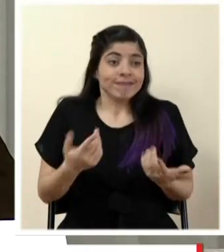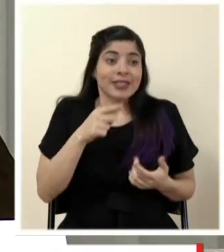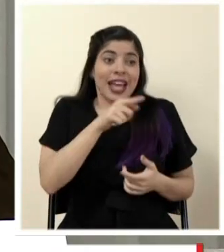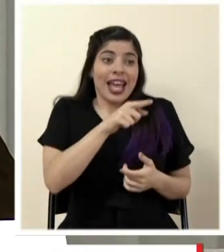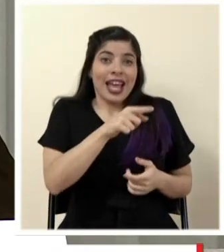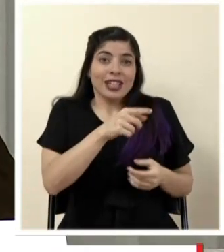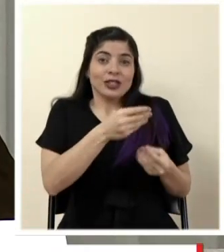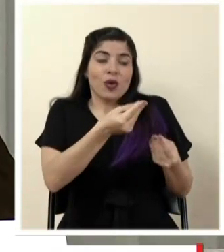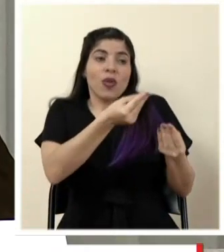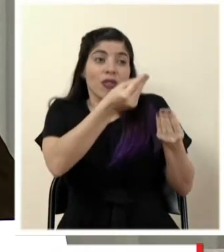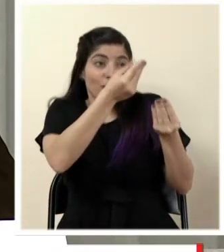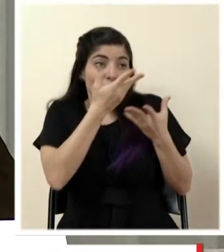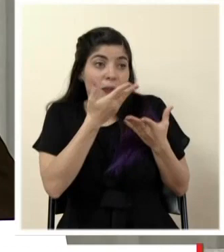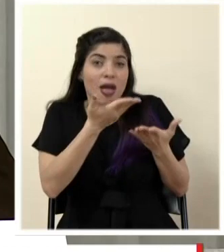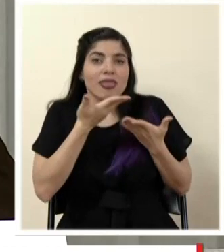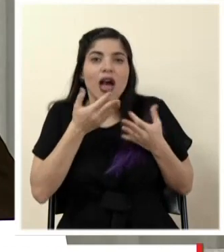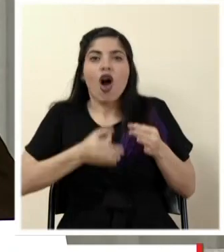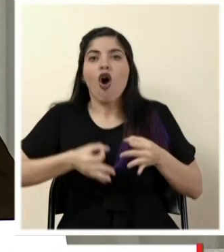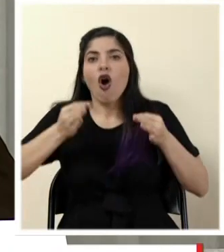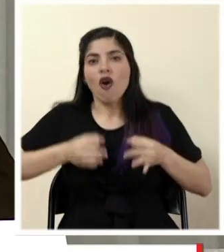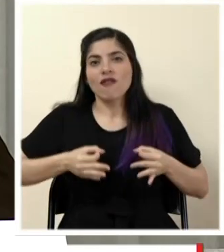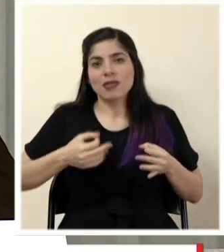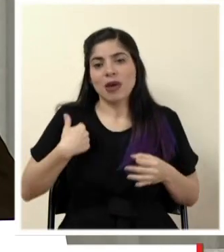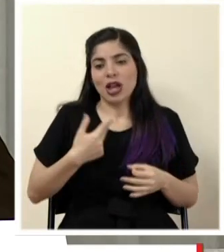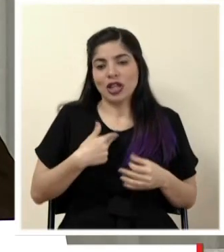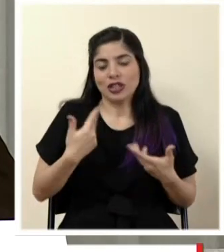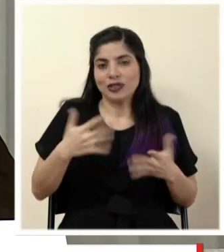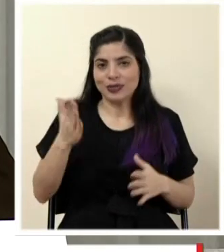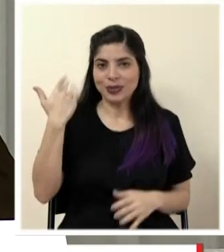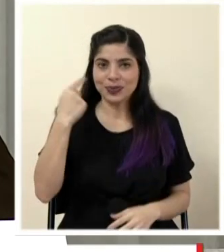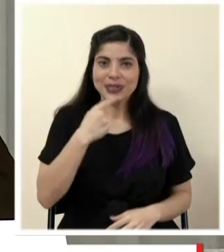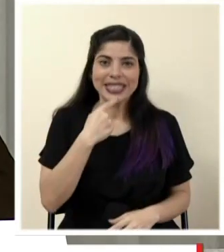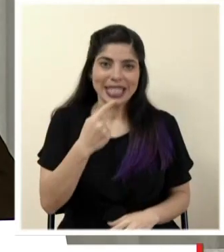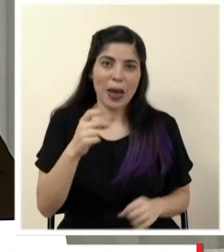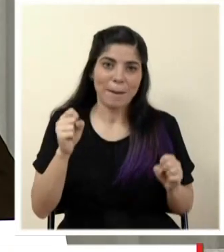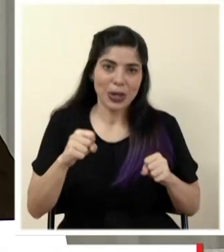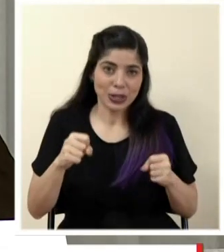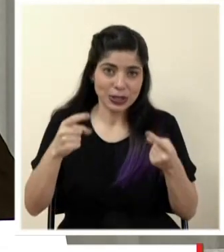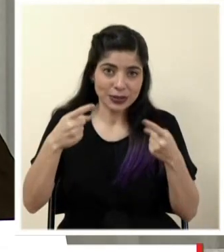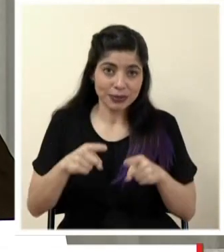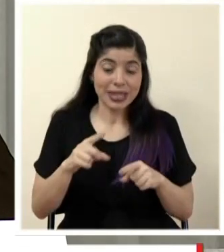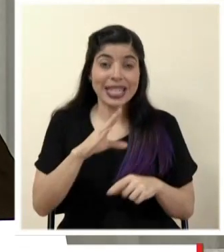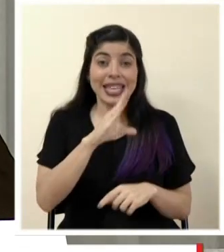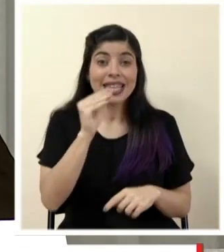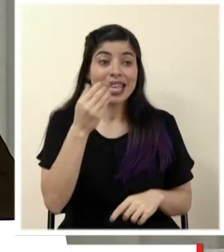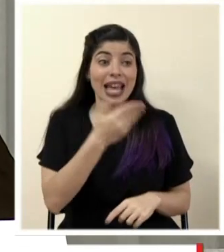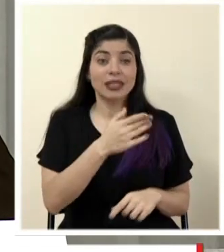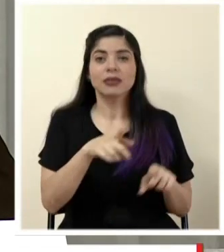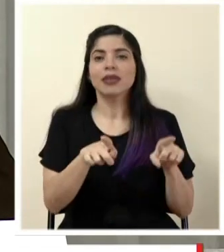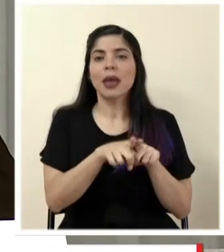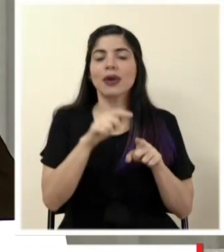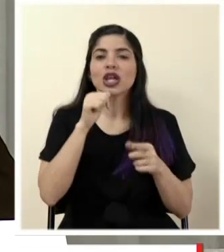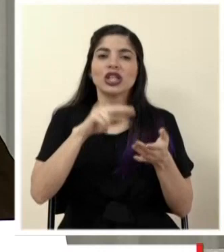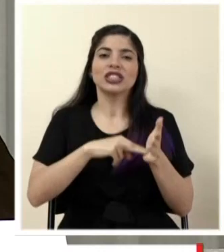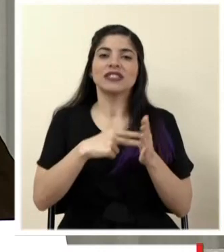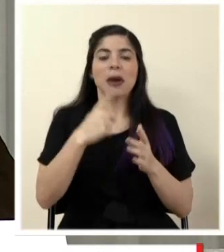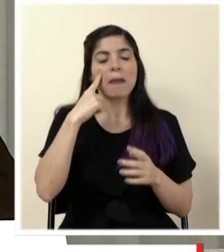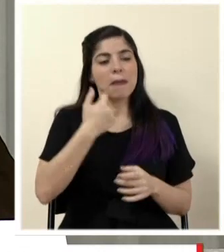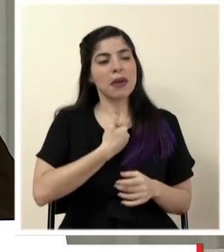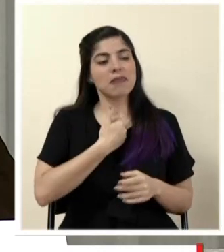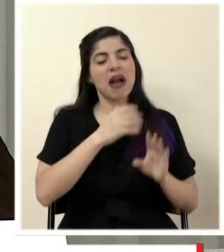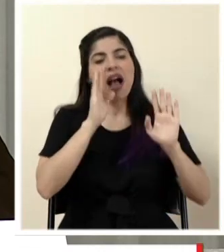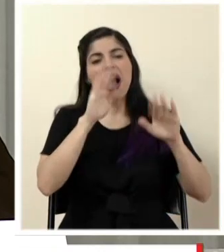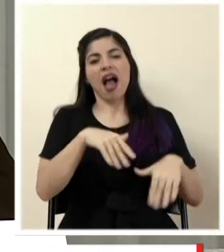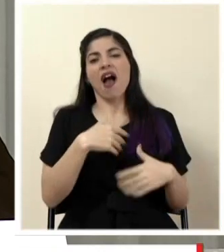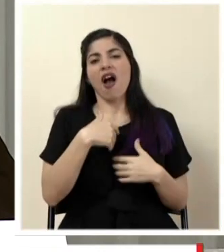algo que ya habíamos indicado que era lo más probable que ocurriera y obviamente pues esto también no es tampoco para confiarnos porque sabemos